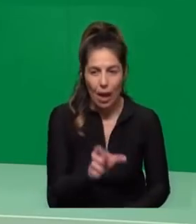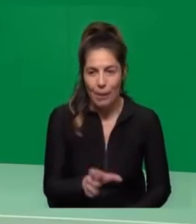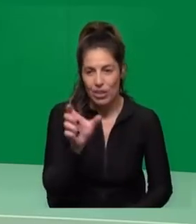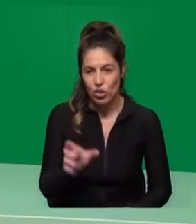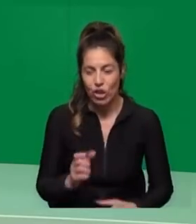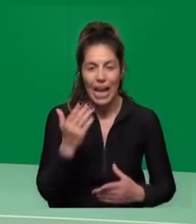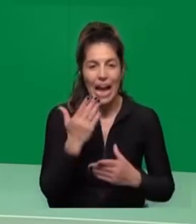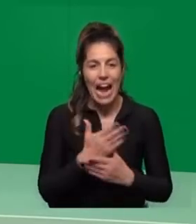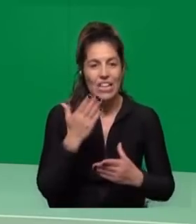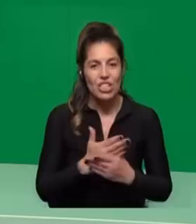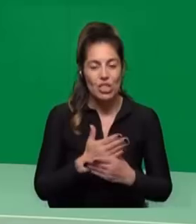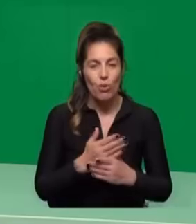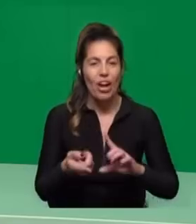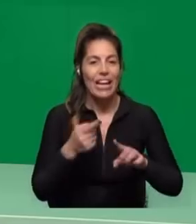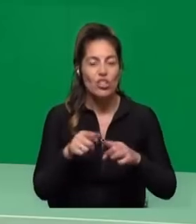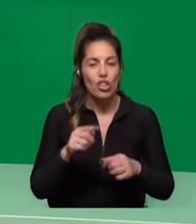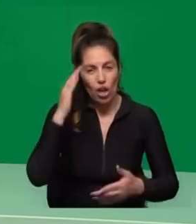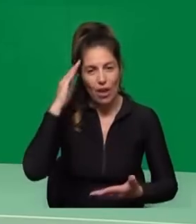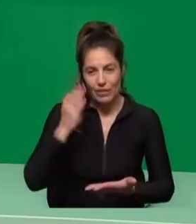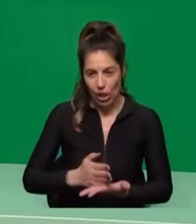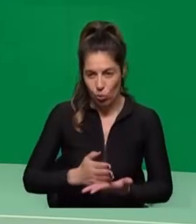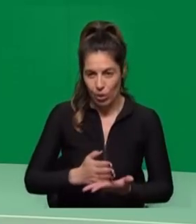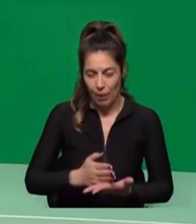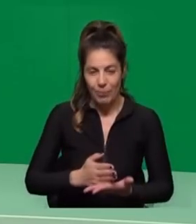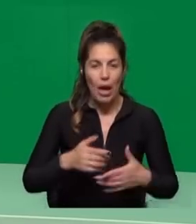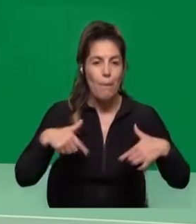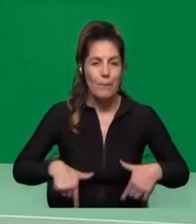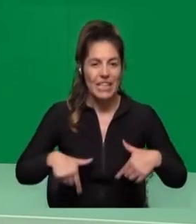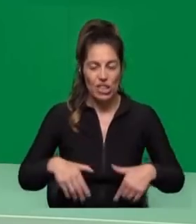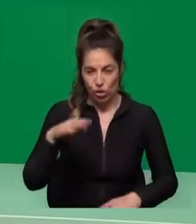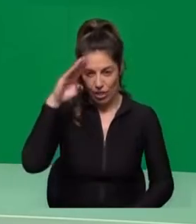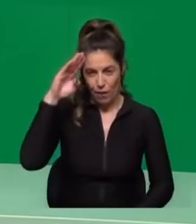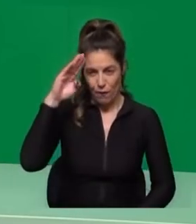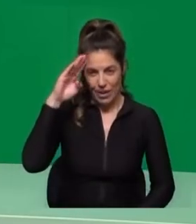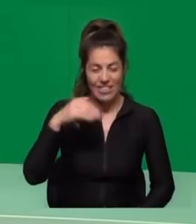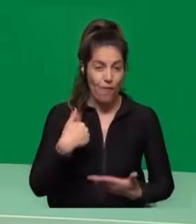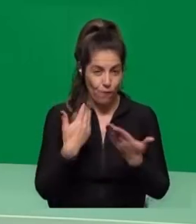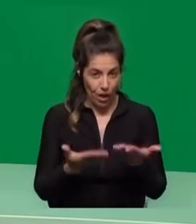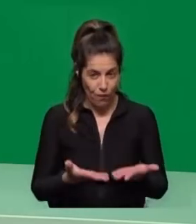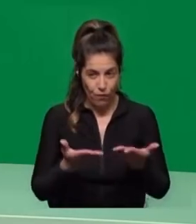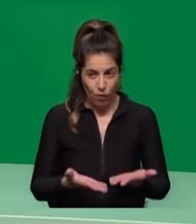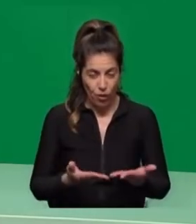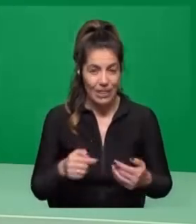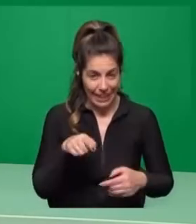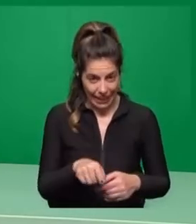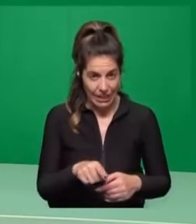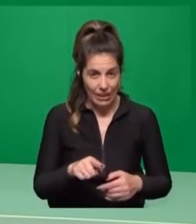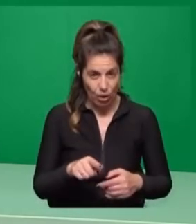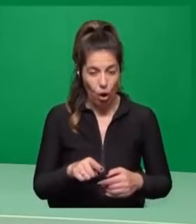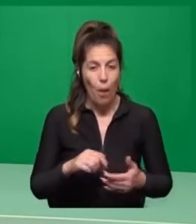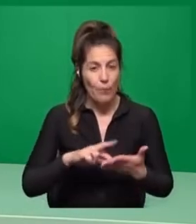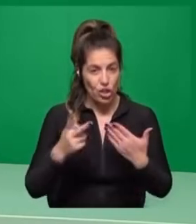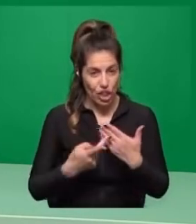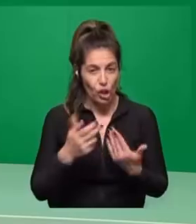vinculados a la última dictadura el ministro de defensa nacional Javier García está a favor de la iniciativa estuvo en el parlamento